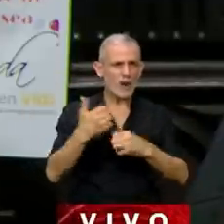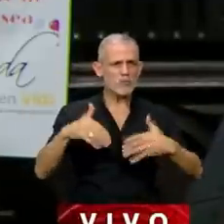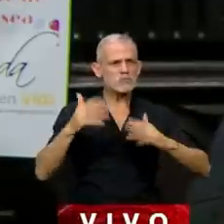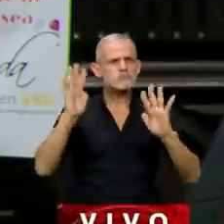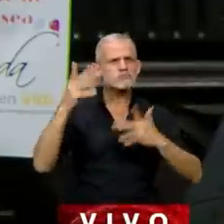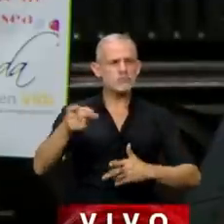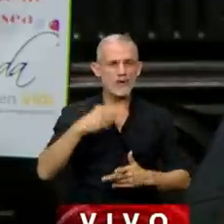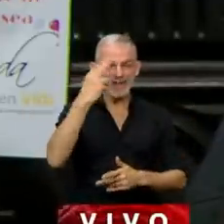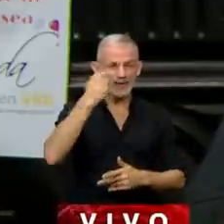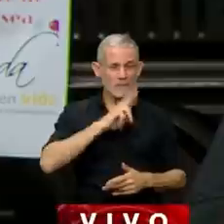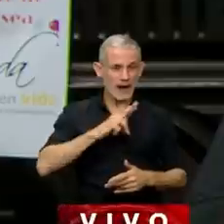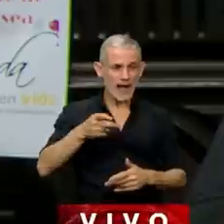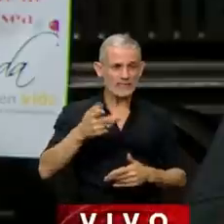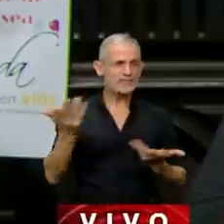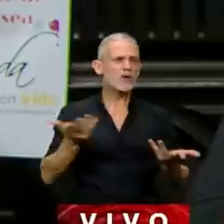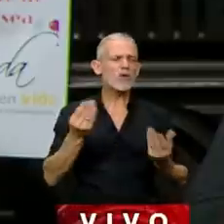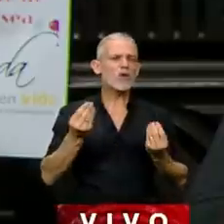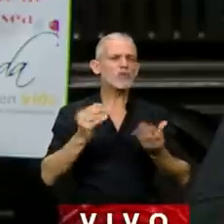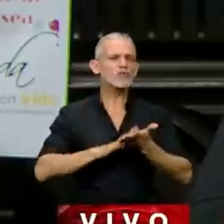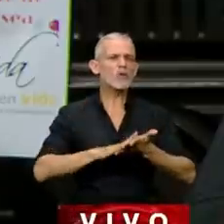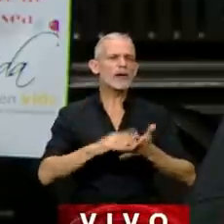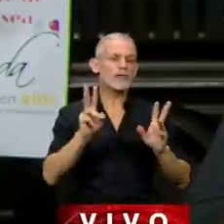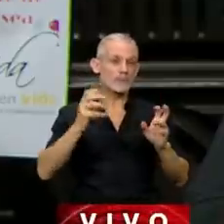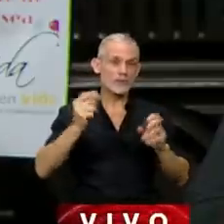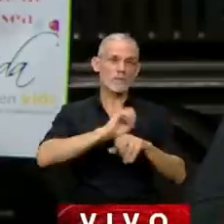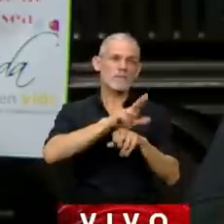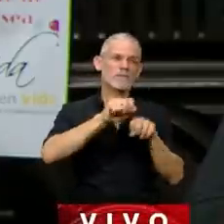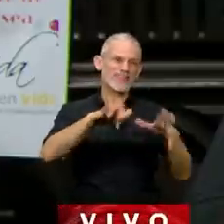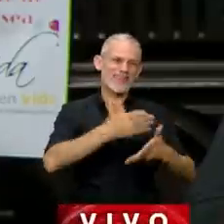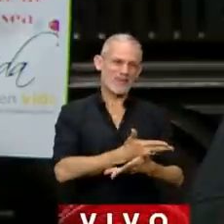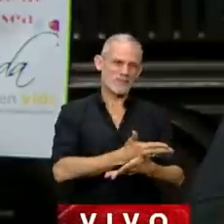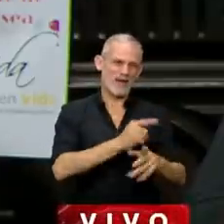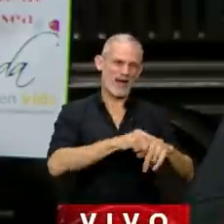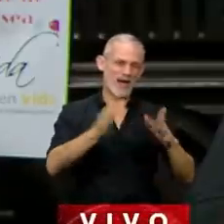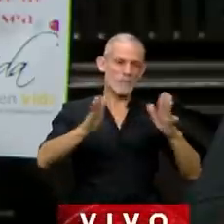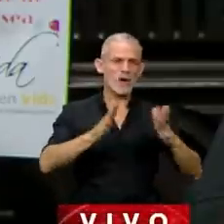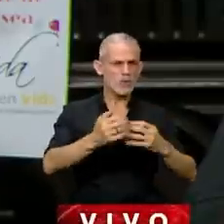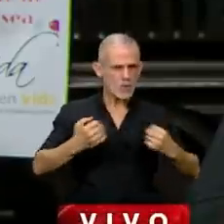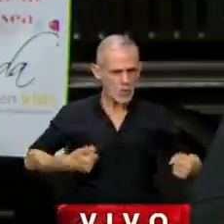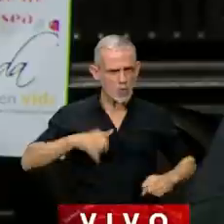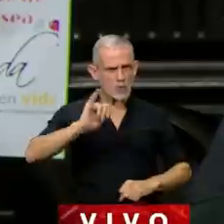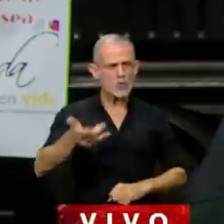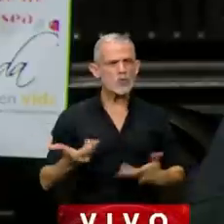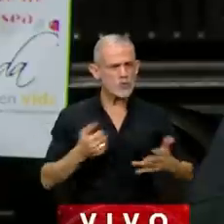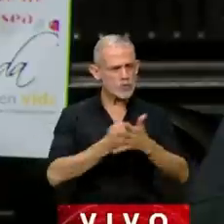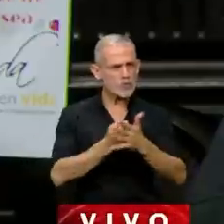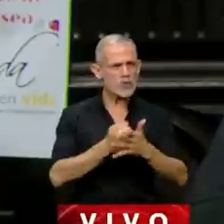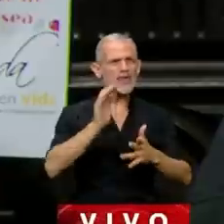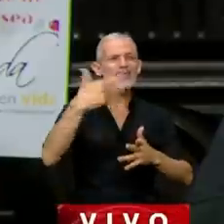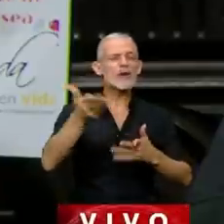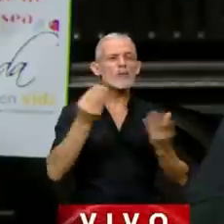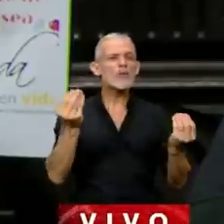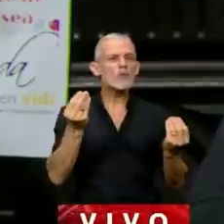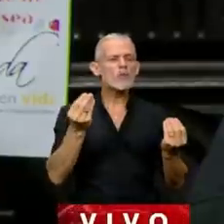de las enfermeras en lo que ha sido la pandemia, que pusieron el cuerpo y el alma, y luego